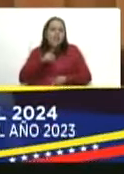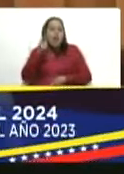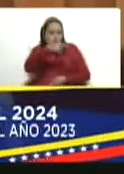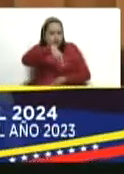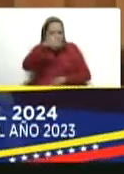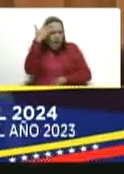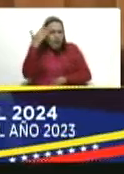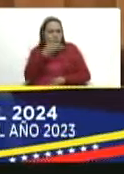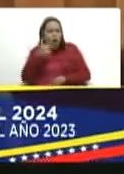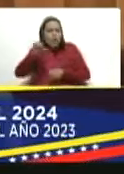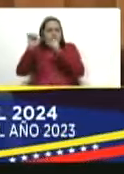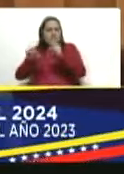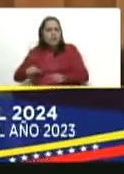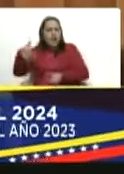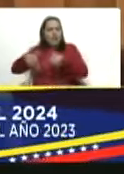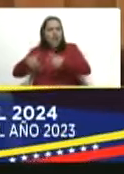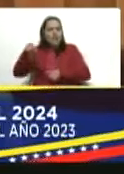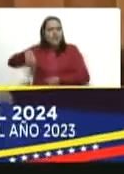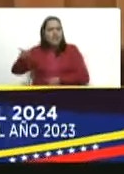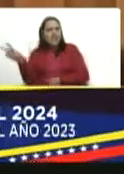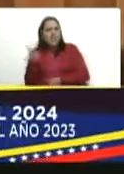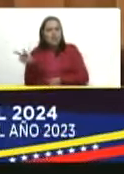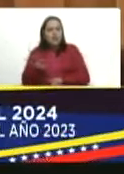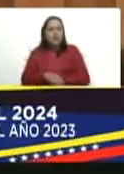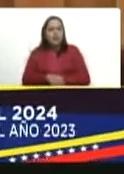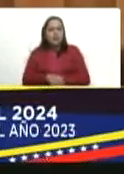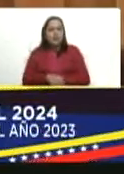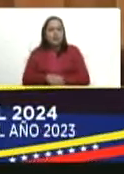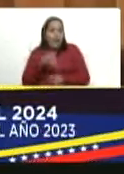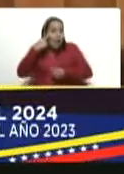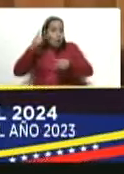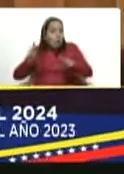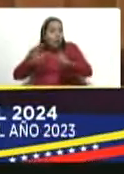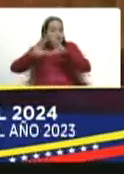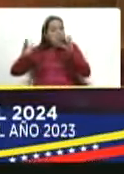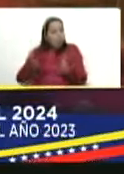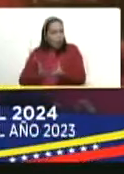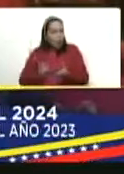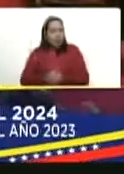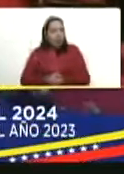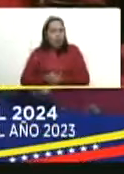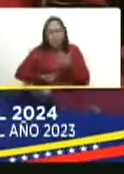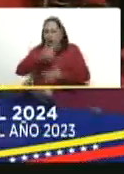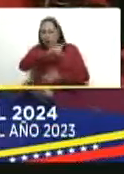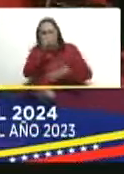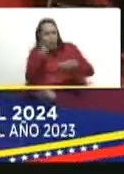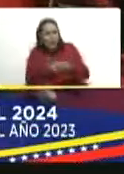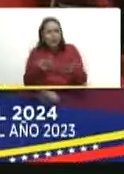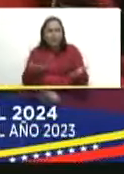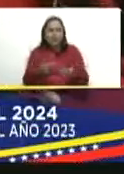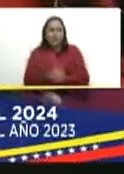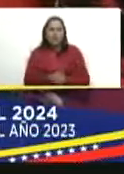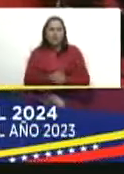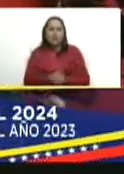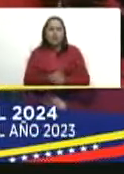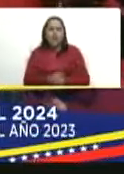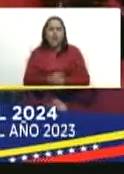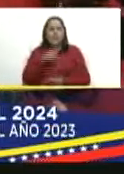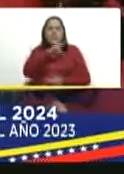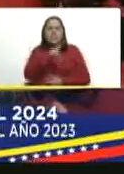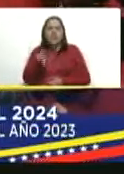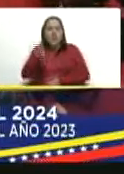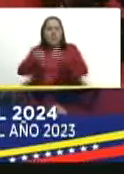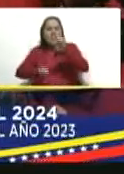sistema electoral que ha existido en Venezuela y creo que existe en el mundo, el más completo, con 21